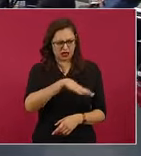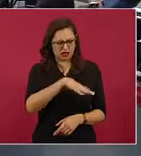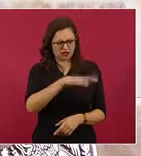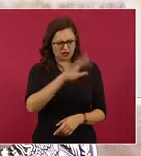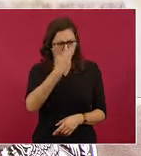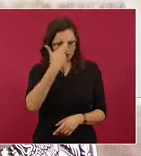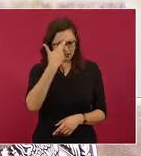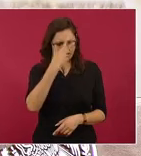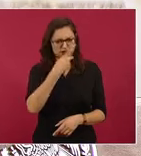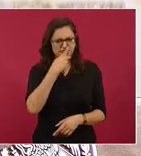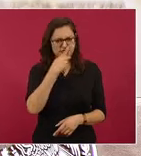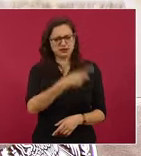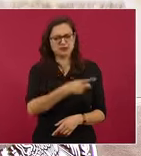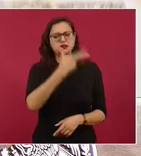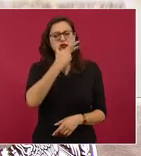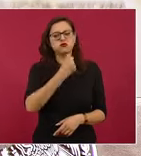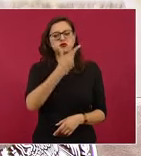del señor